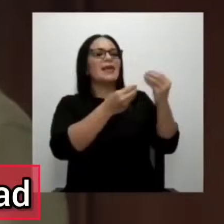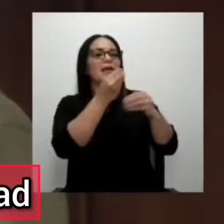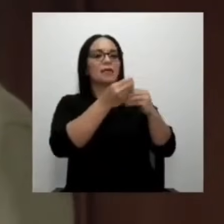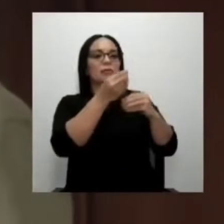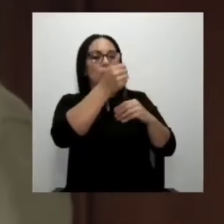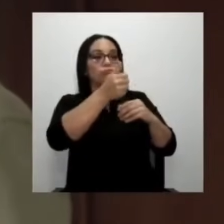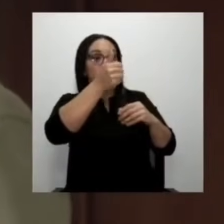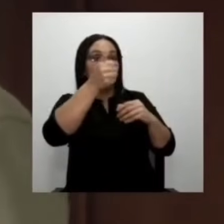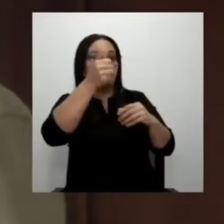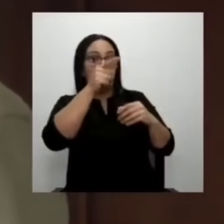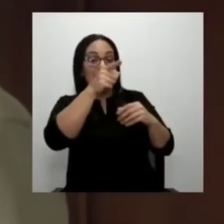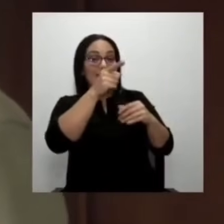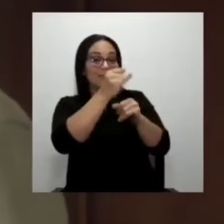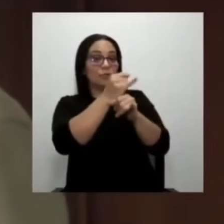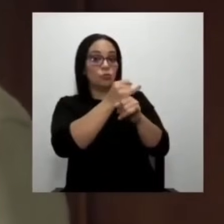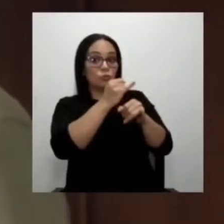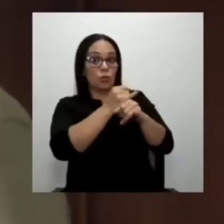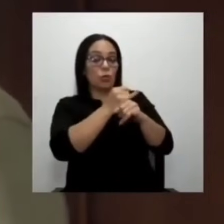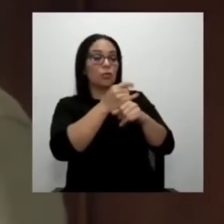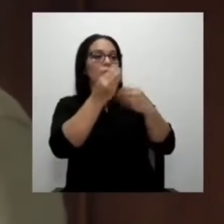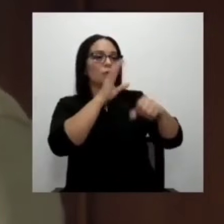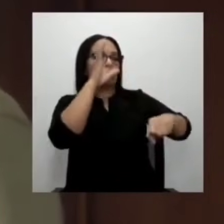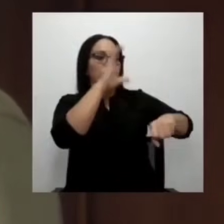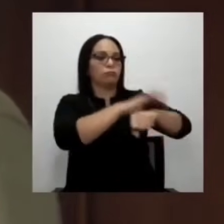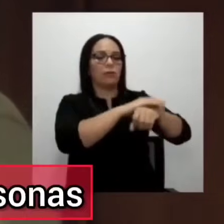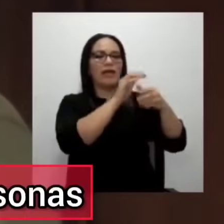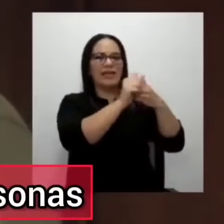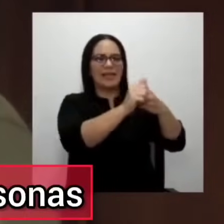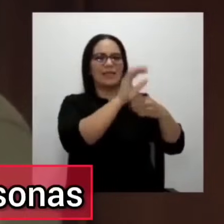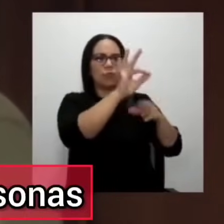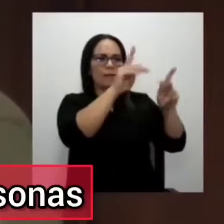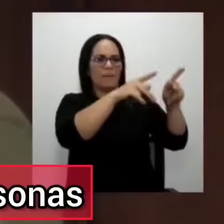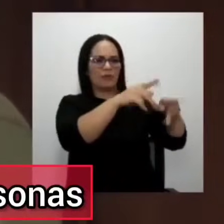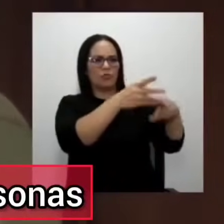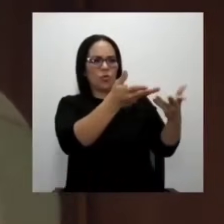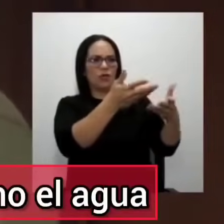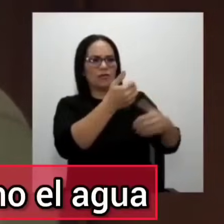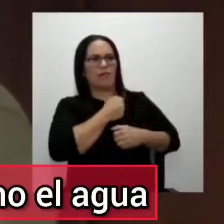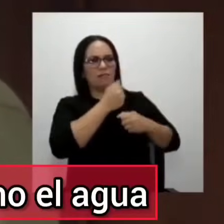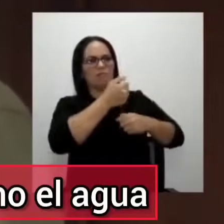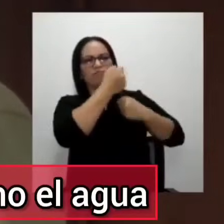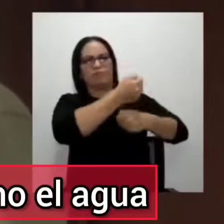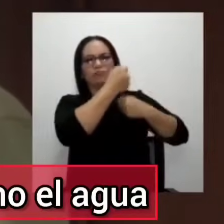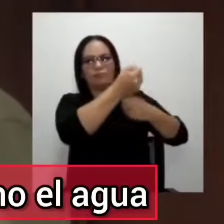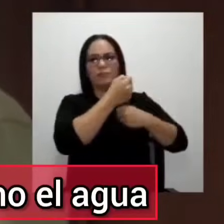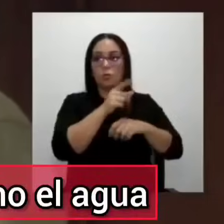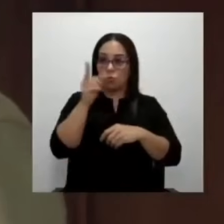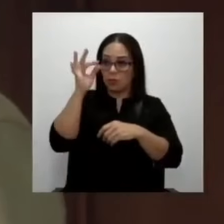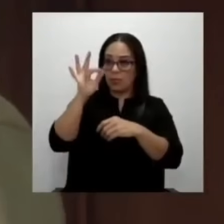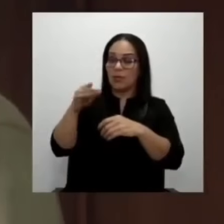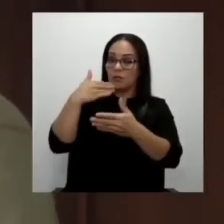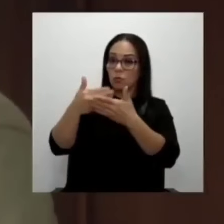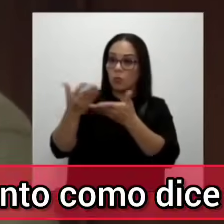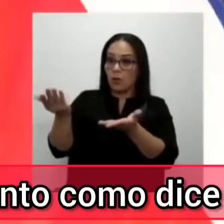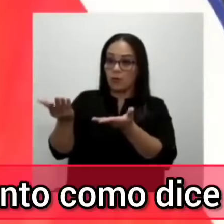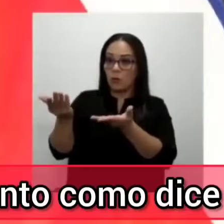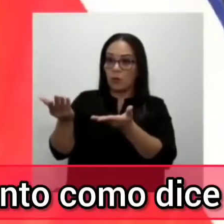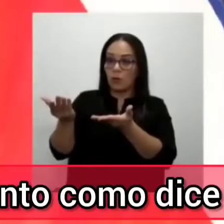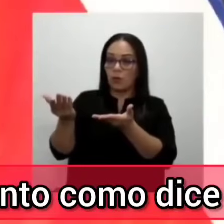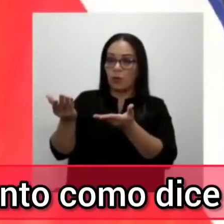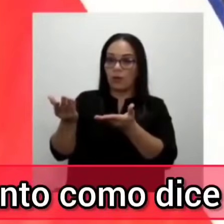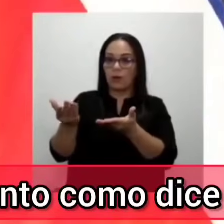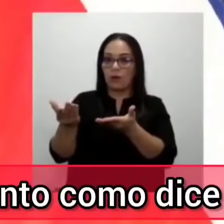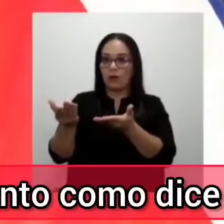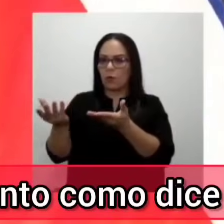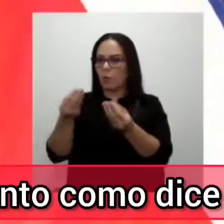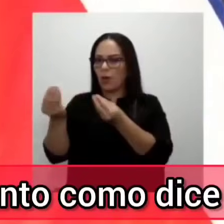de esta comunidad, o por lo menos detenerlos. ¿Usted como presidente cree que esta es la mejor respuesta a personas que están reclamando algo tan vital como el agua? Uy, don